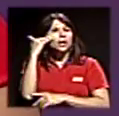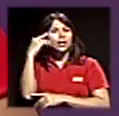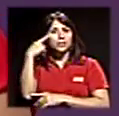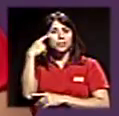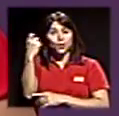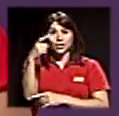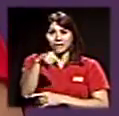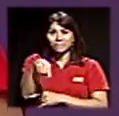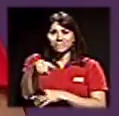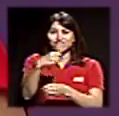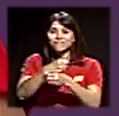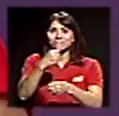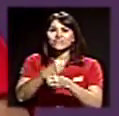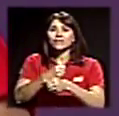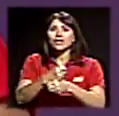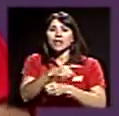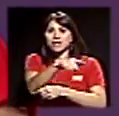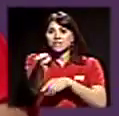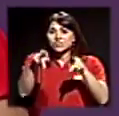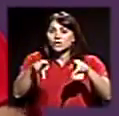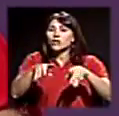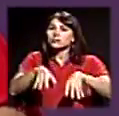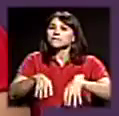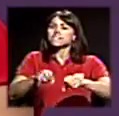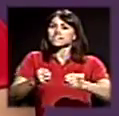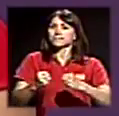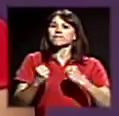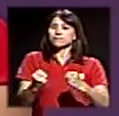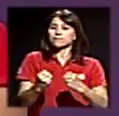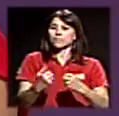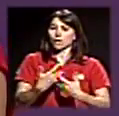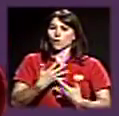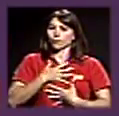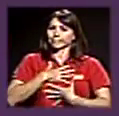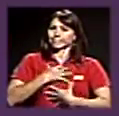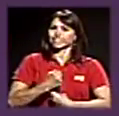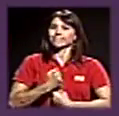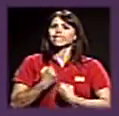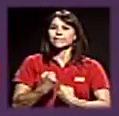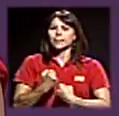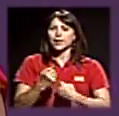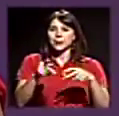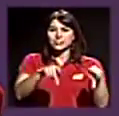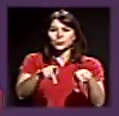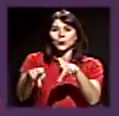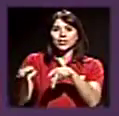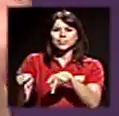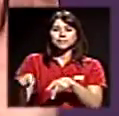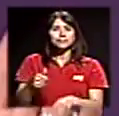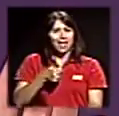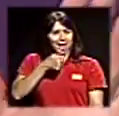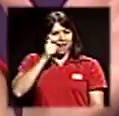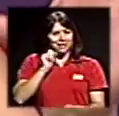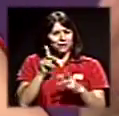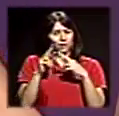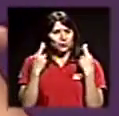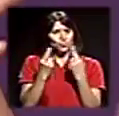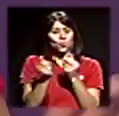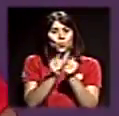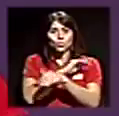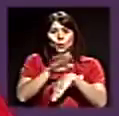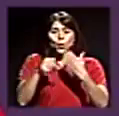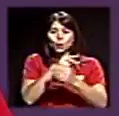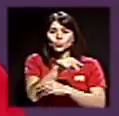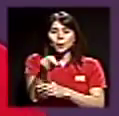trabajando en cómo empoderar a las personas y ayer decía algo en una reunión que tuvimos con todos